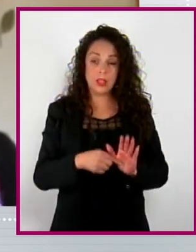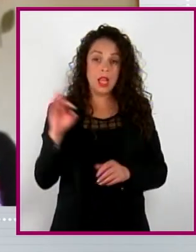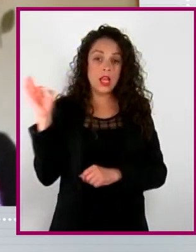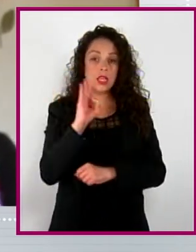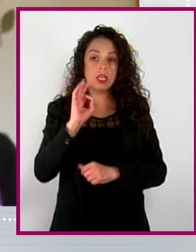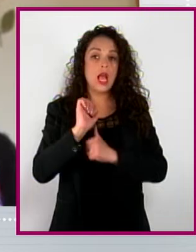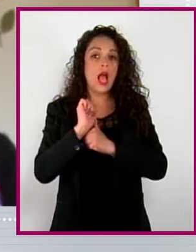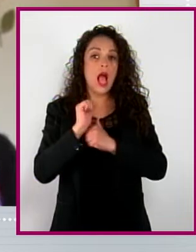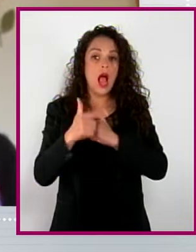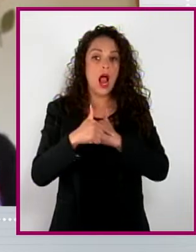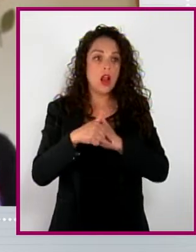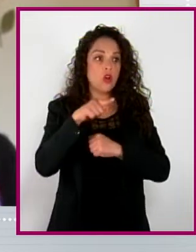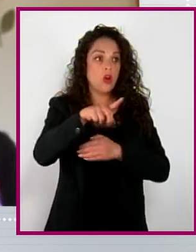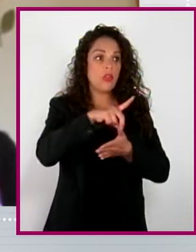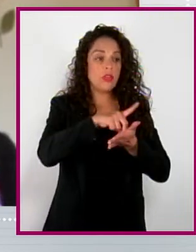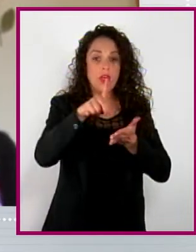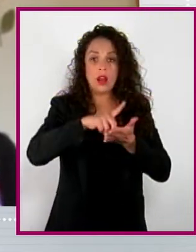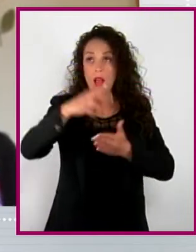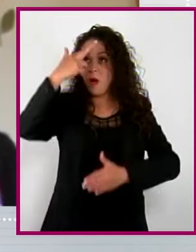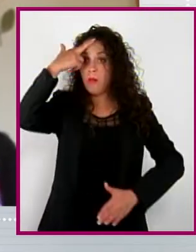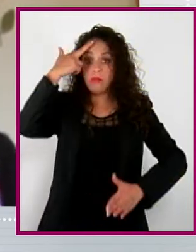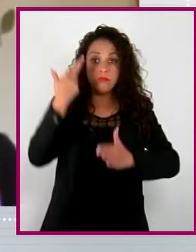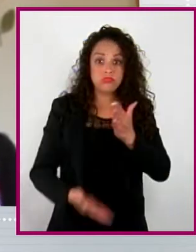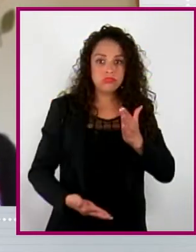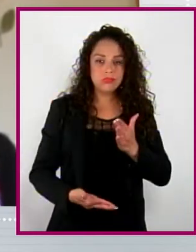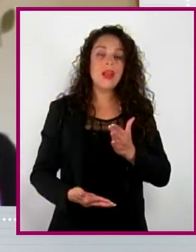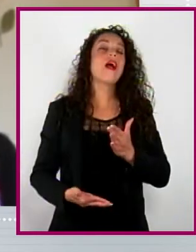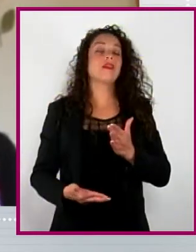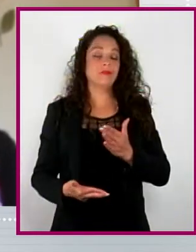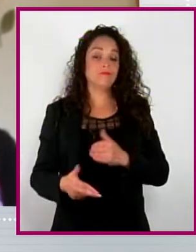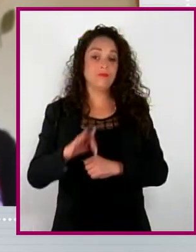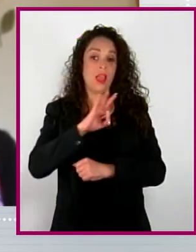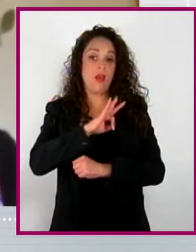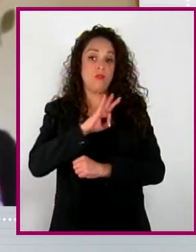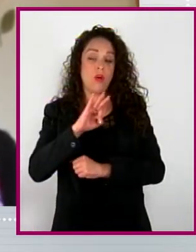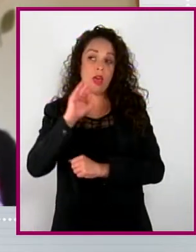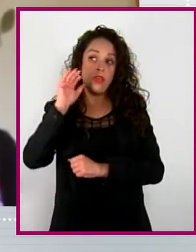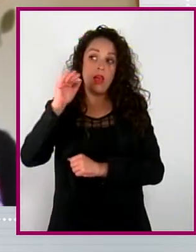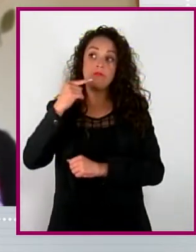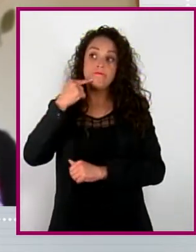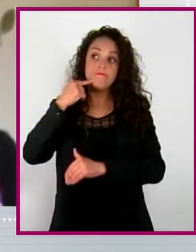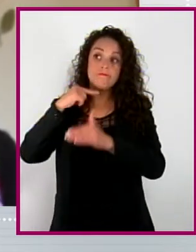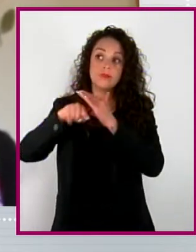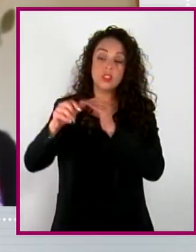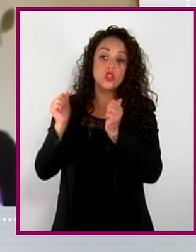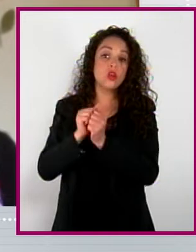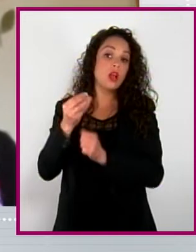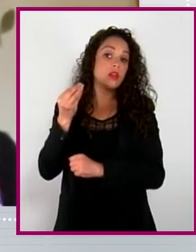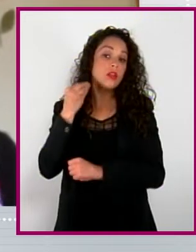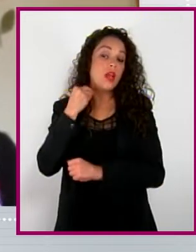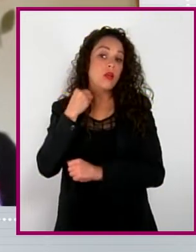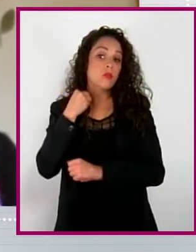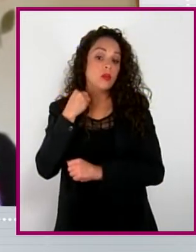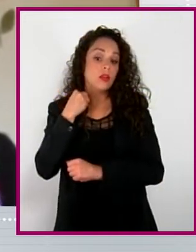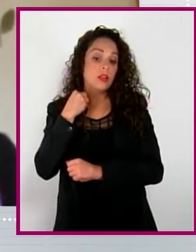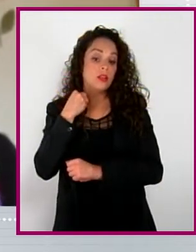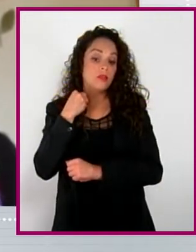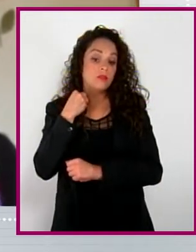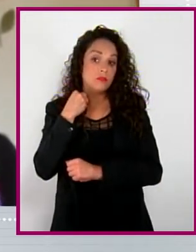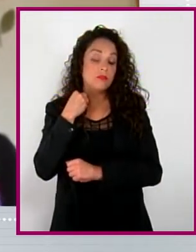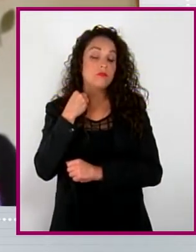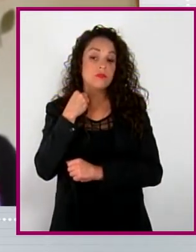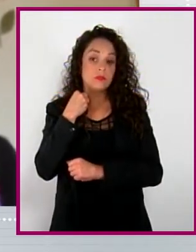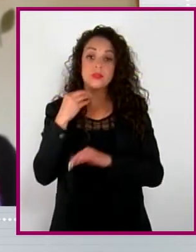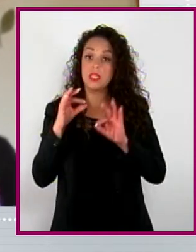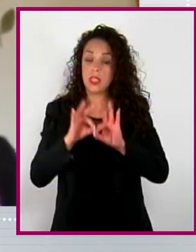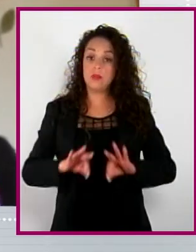violación a cualquiera de estos derechos, se puede buscar ayuda legal para que esto se pueda denunciar y para que